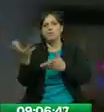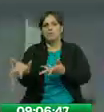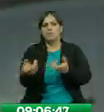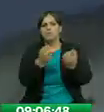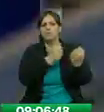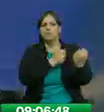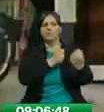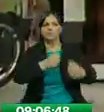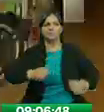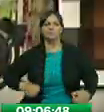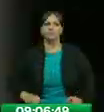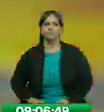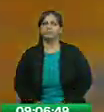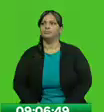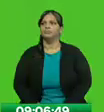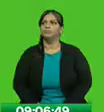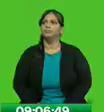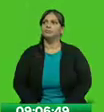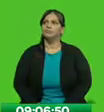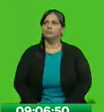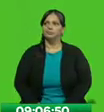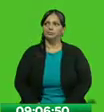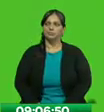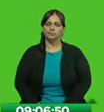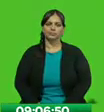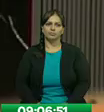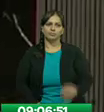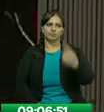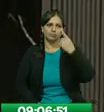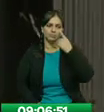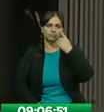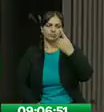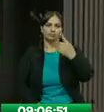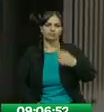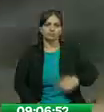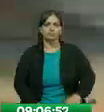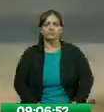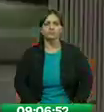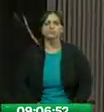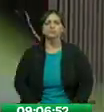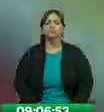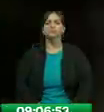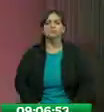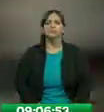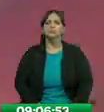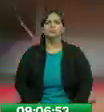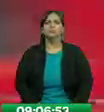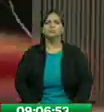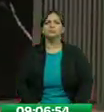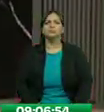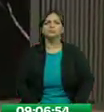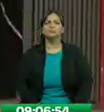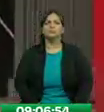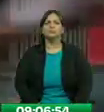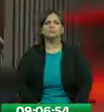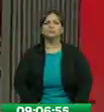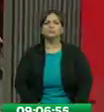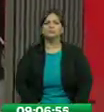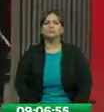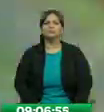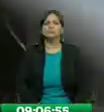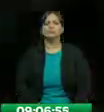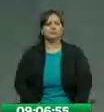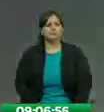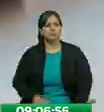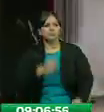detalles de lo que ocurrió. Acotaban que los segundos eran interminables con la presencia de los sospechosos. Entraron con armas